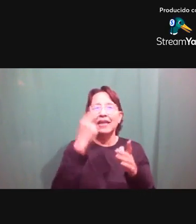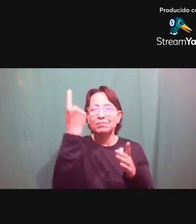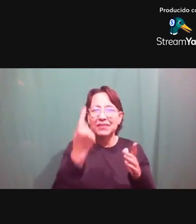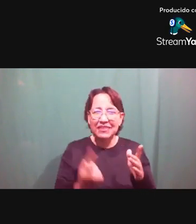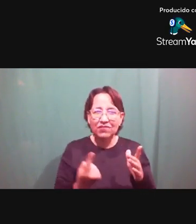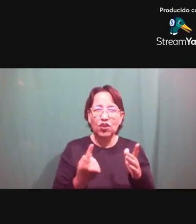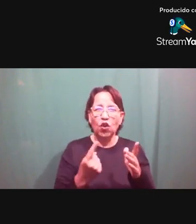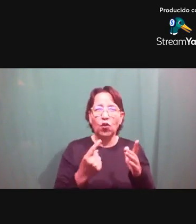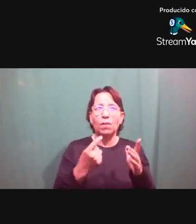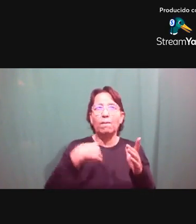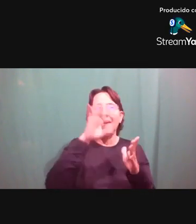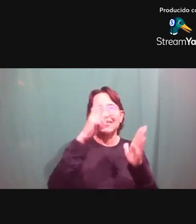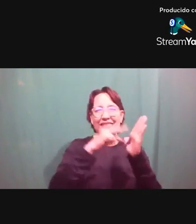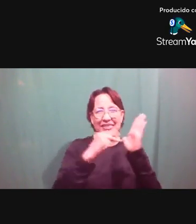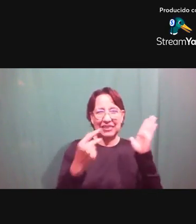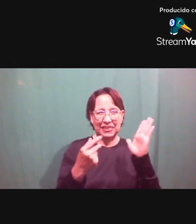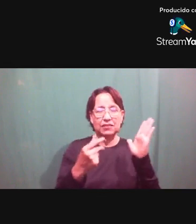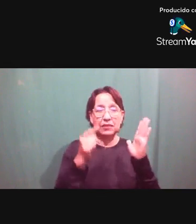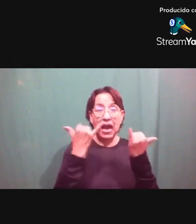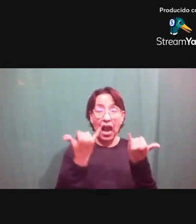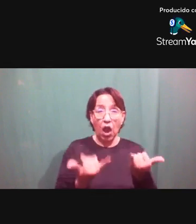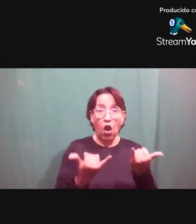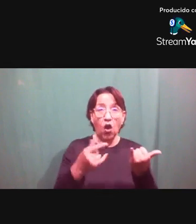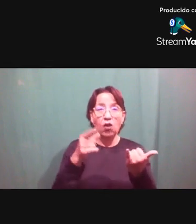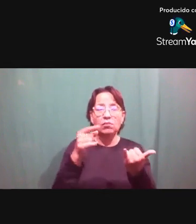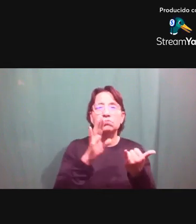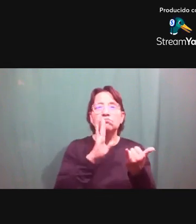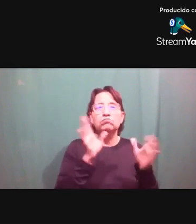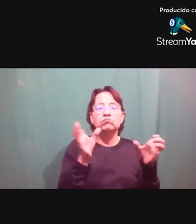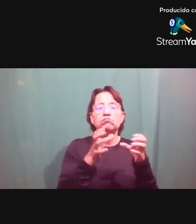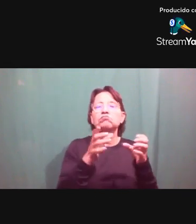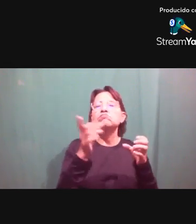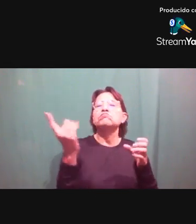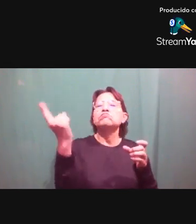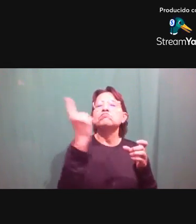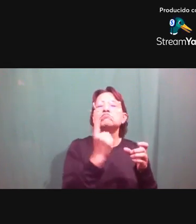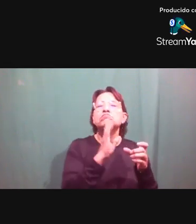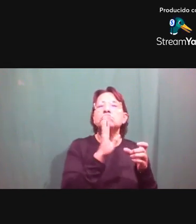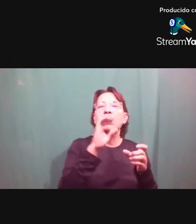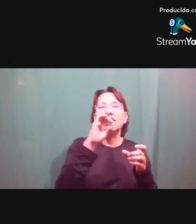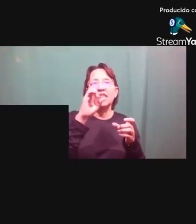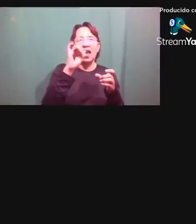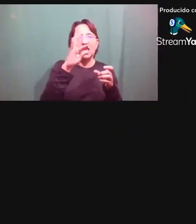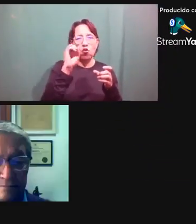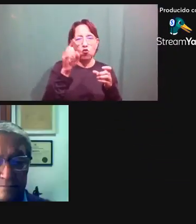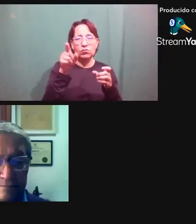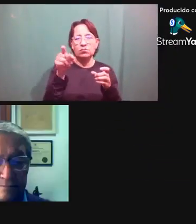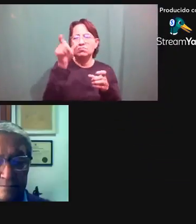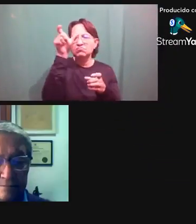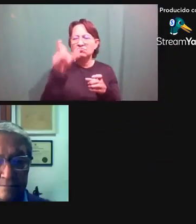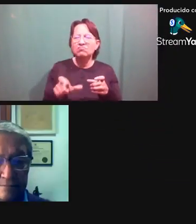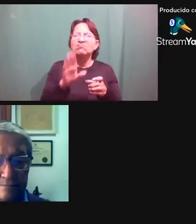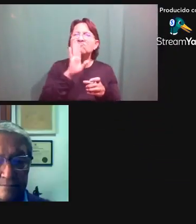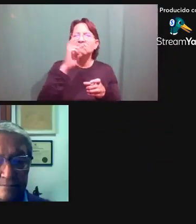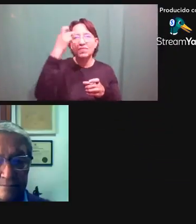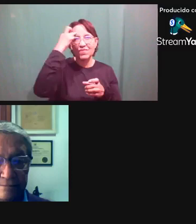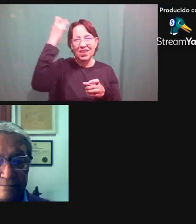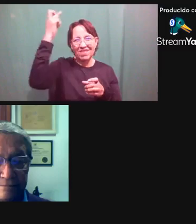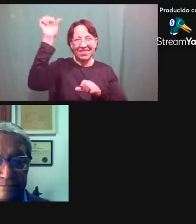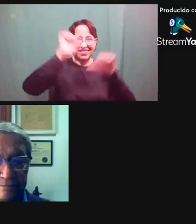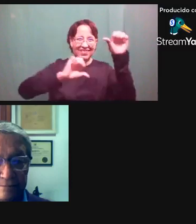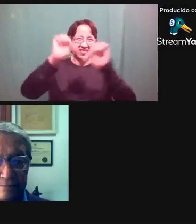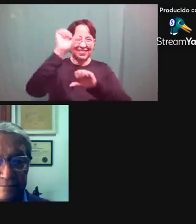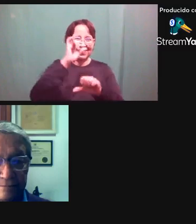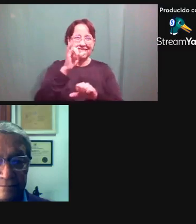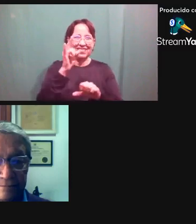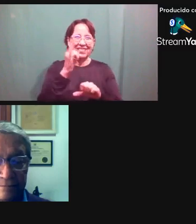más técnico. Para ello, contamos pues con la participación de Darío. Darío es profesional en química de la